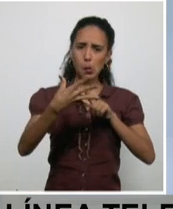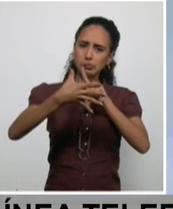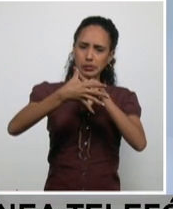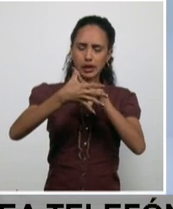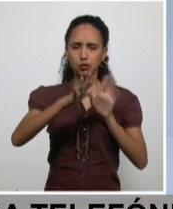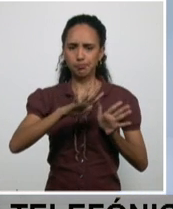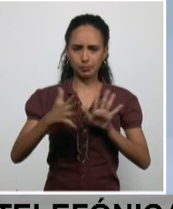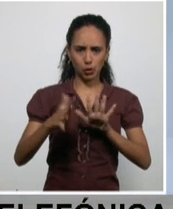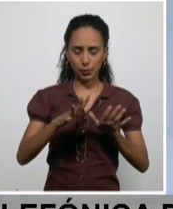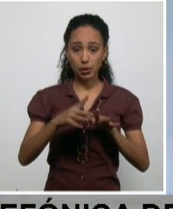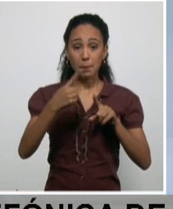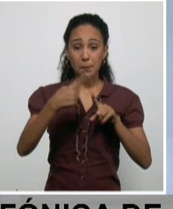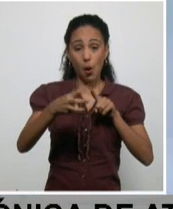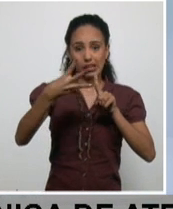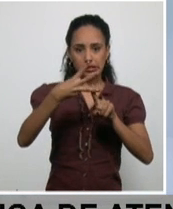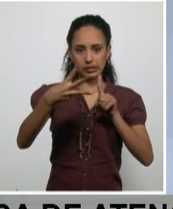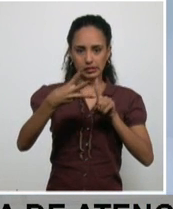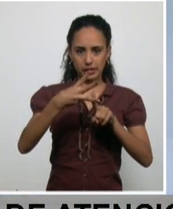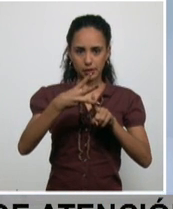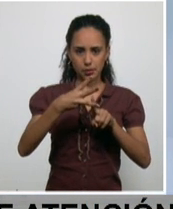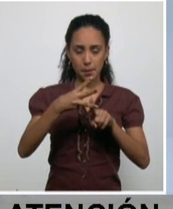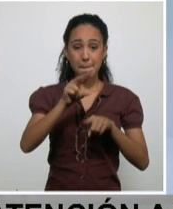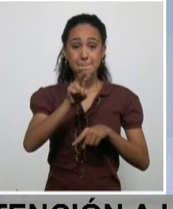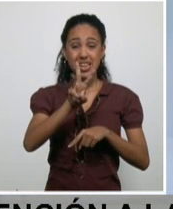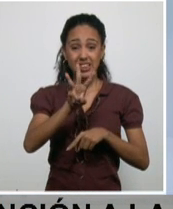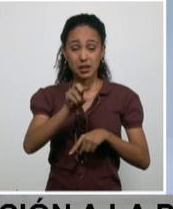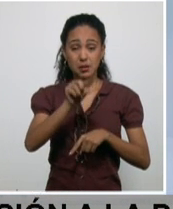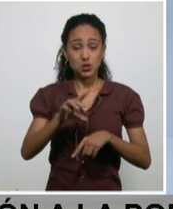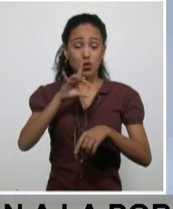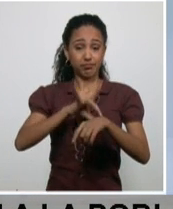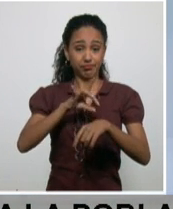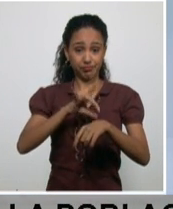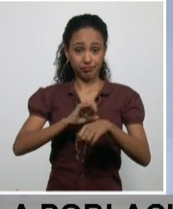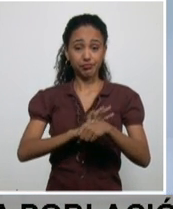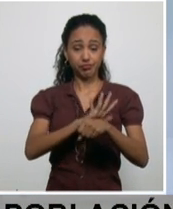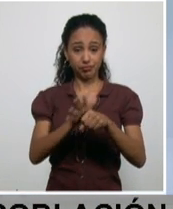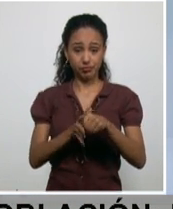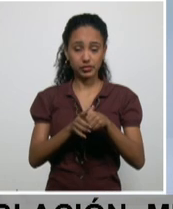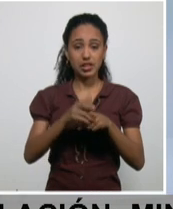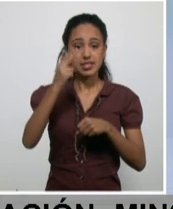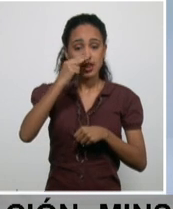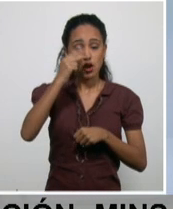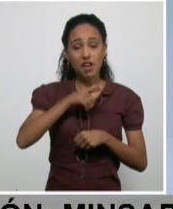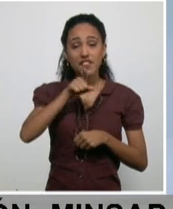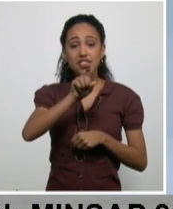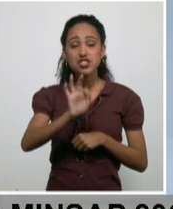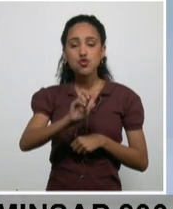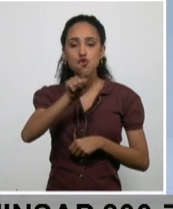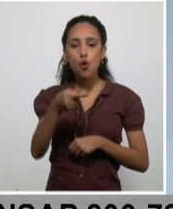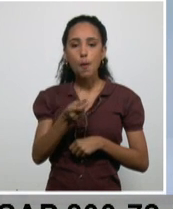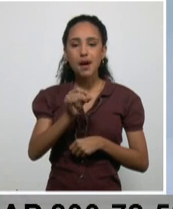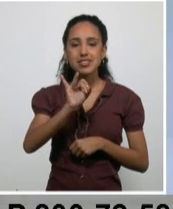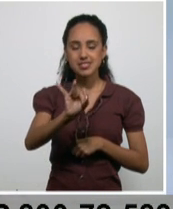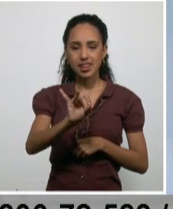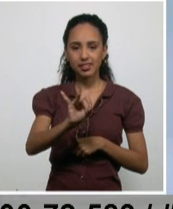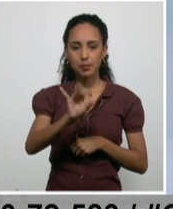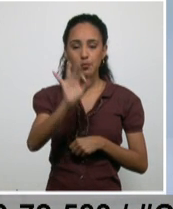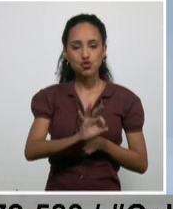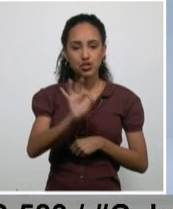con una tasa de 23 por 100.000 habitantes. Ciego de Ávila con un 18,7, Santi Espíritu